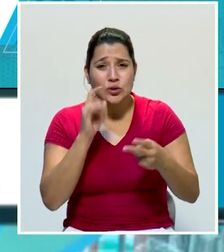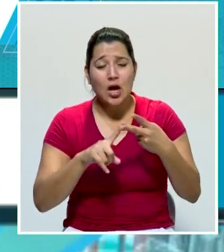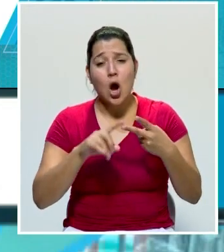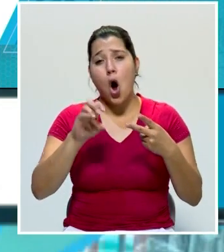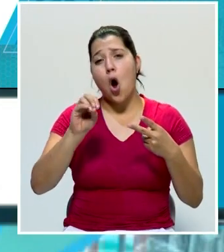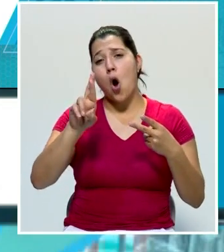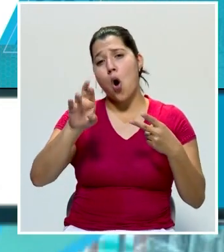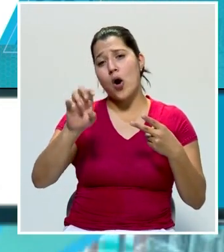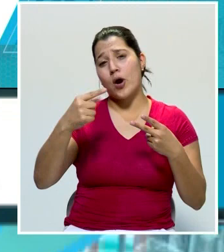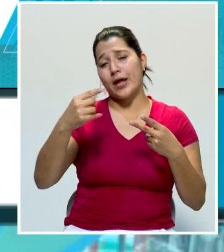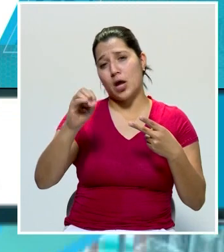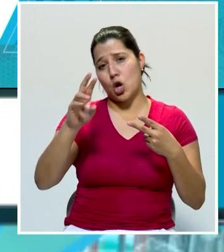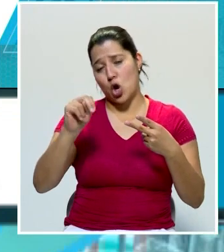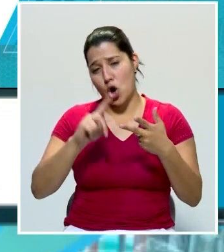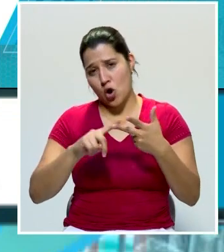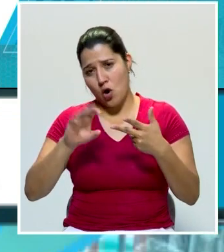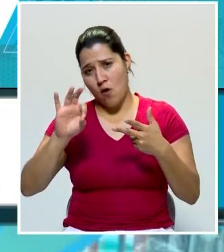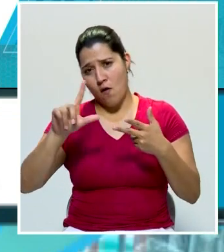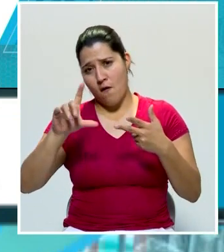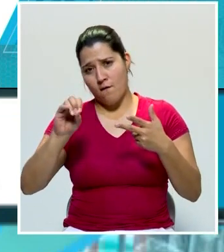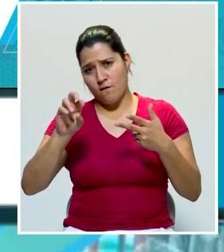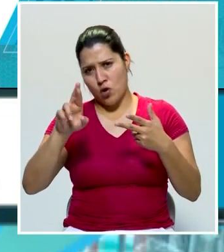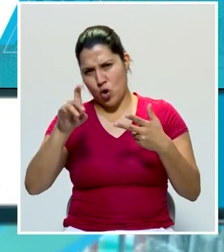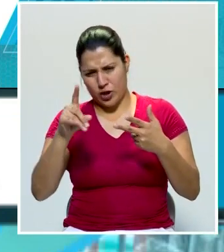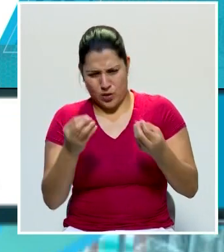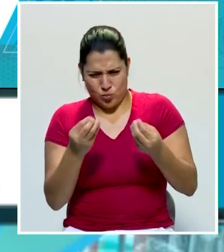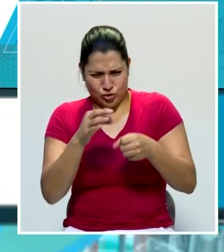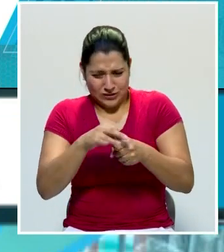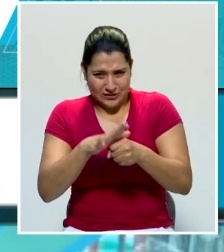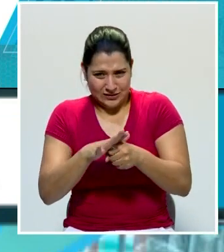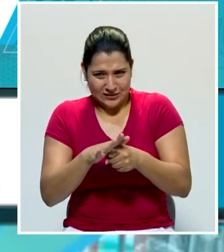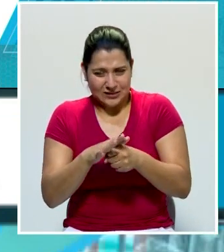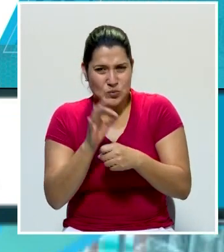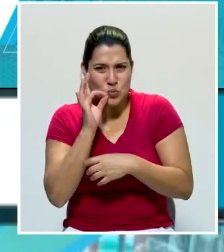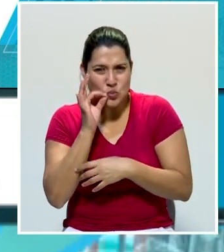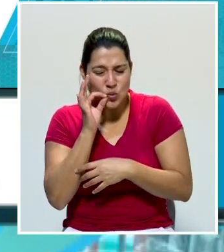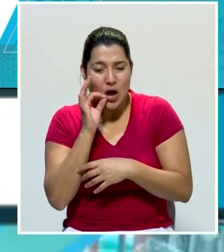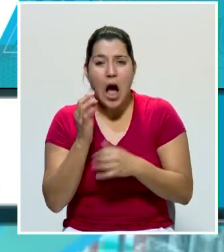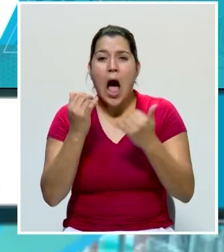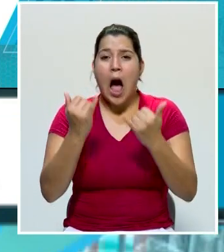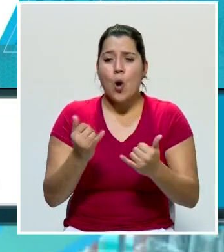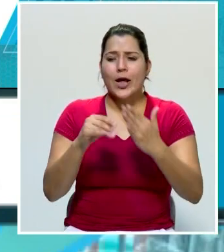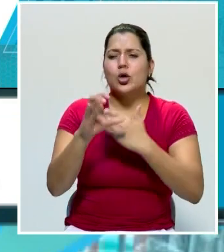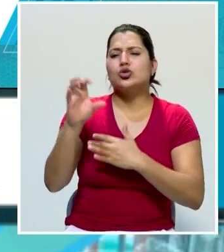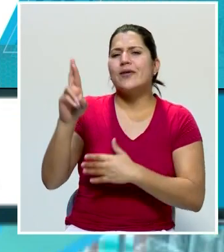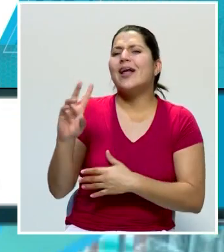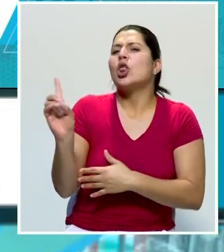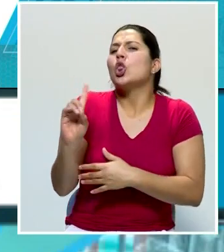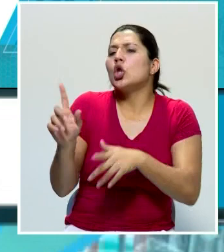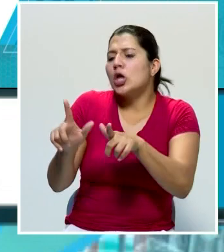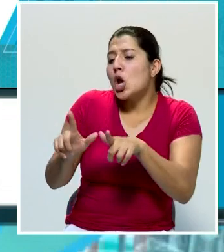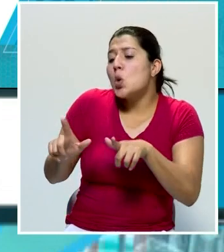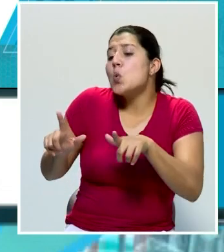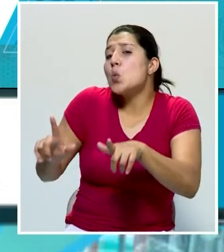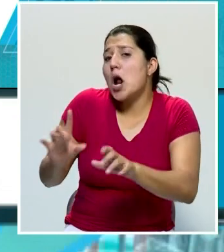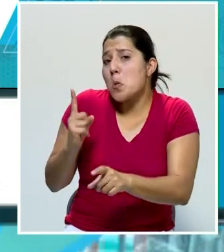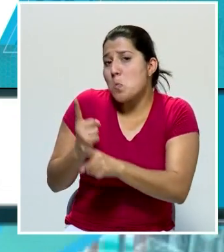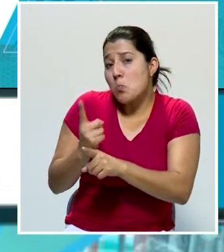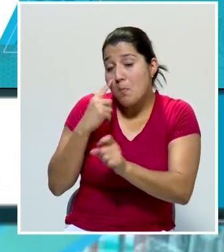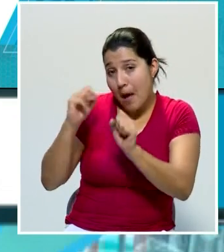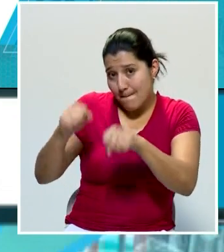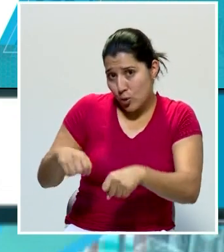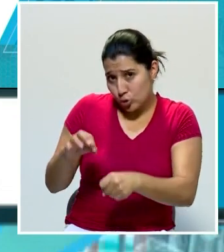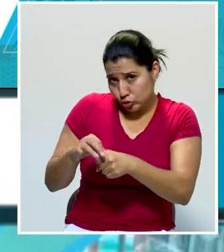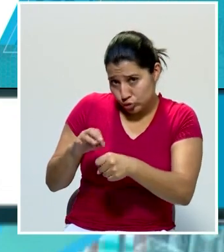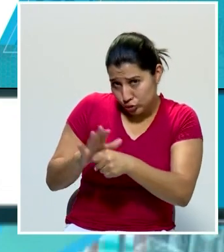Florida. ¿Qué zonas serían las más aptas para estos cultivos en Costa Rica? Bueno, nosotros al tener